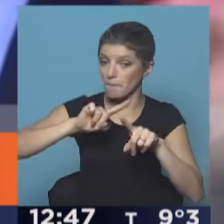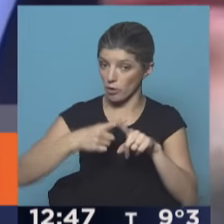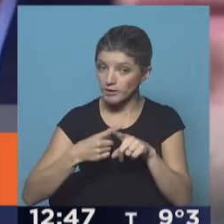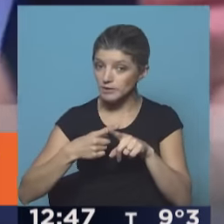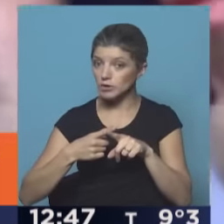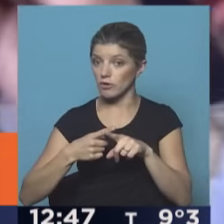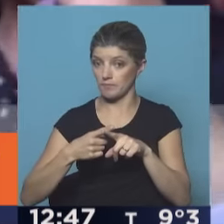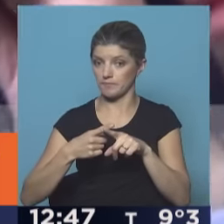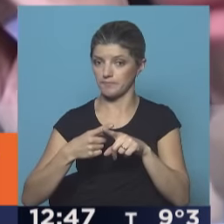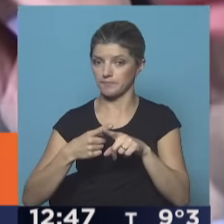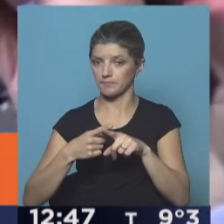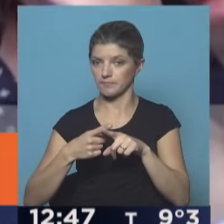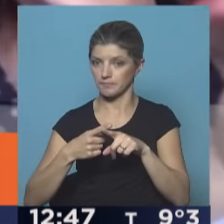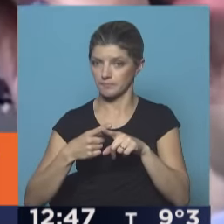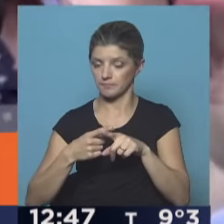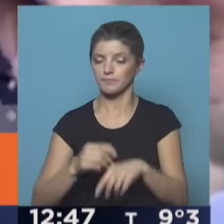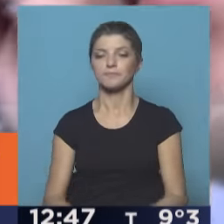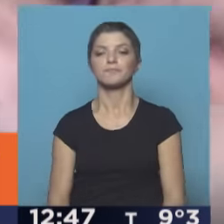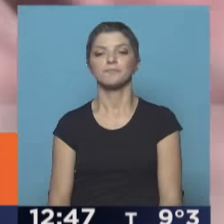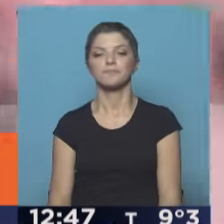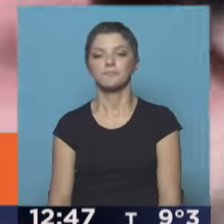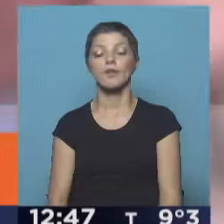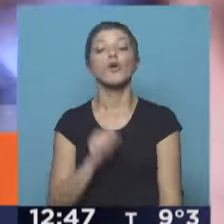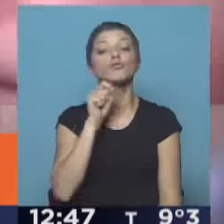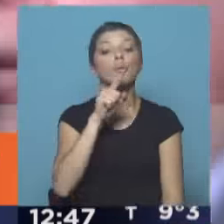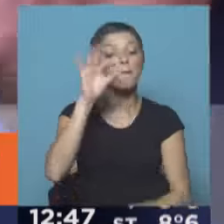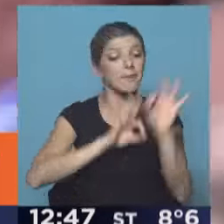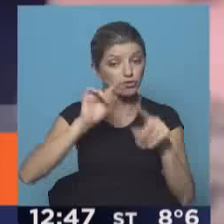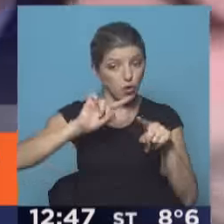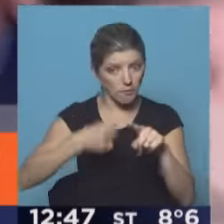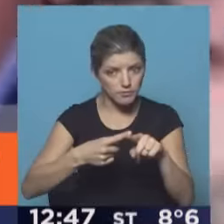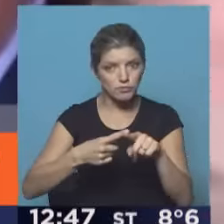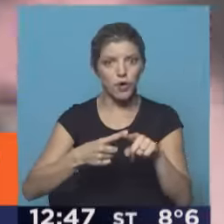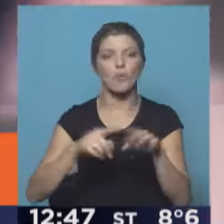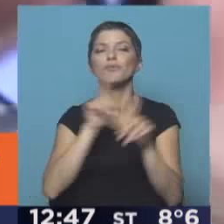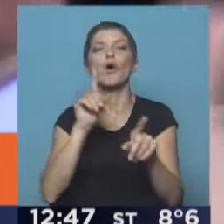al poder que tiene el proyecto de por lo menos no digo